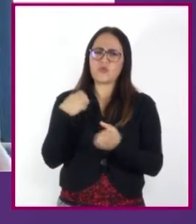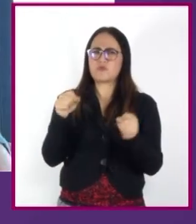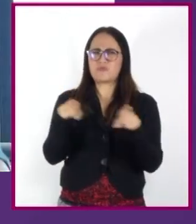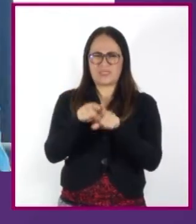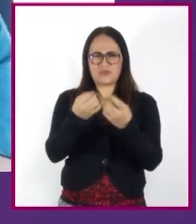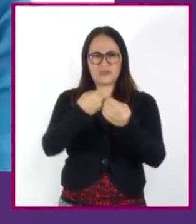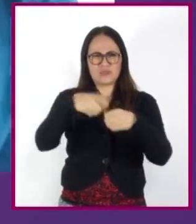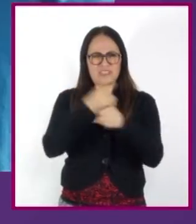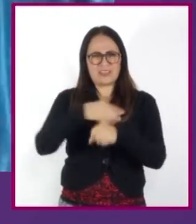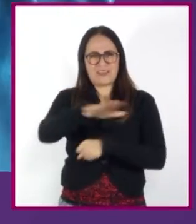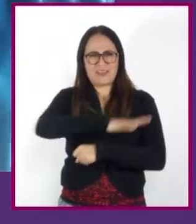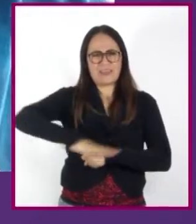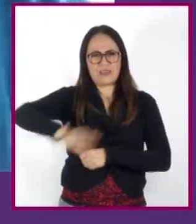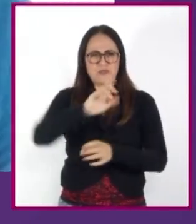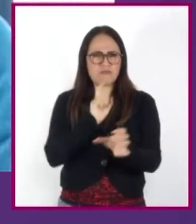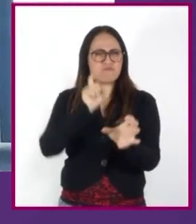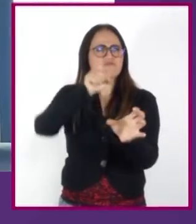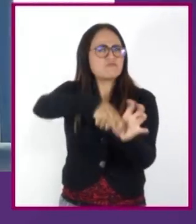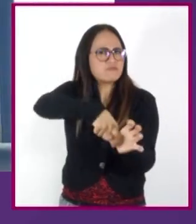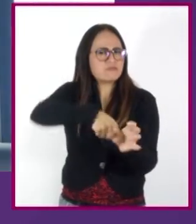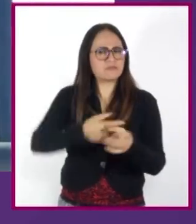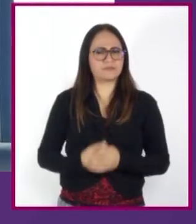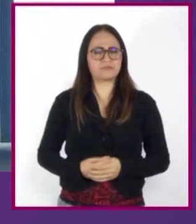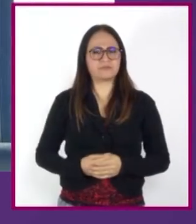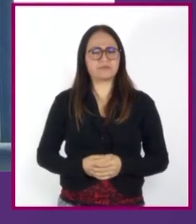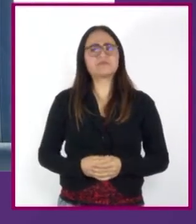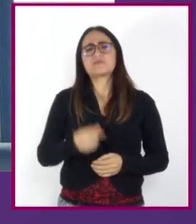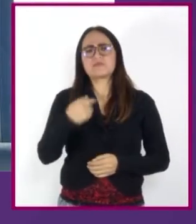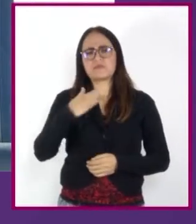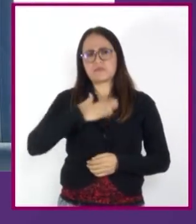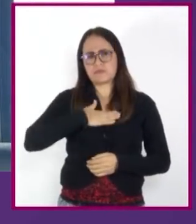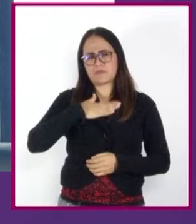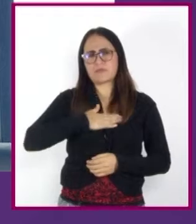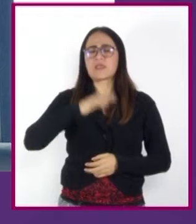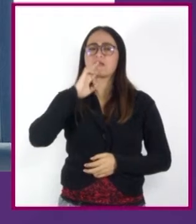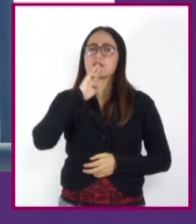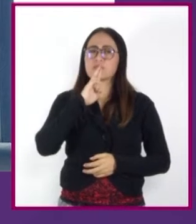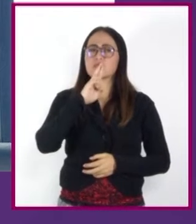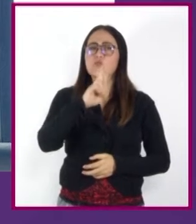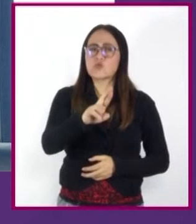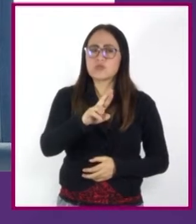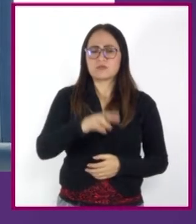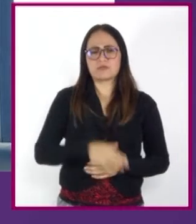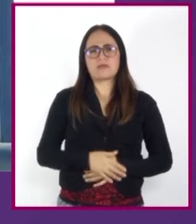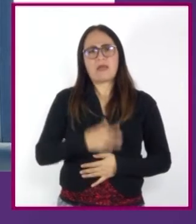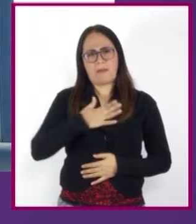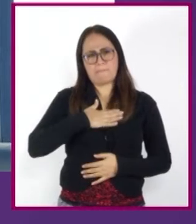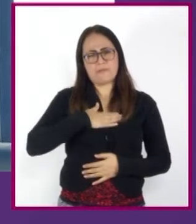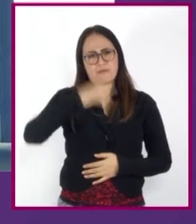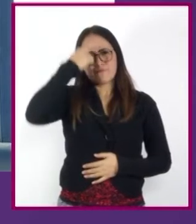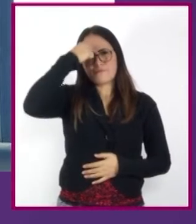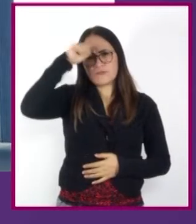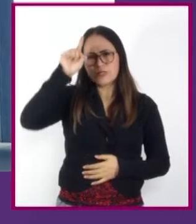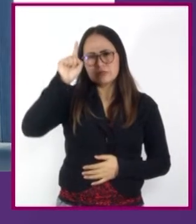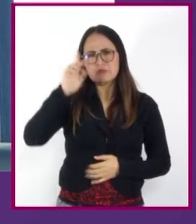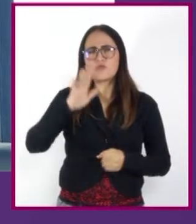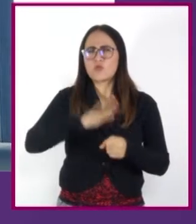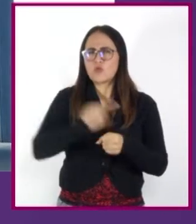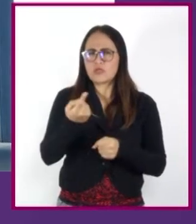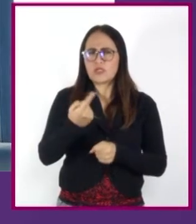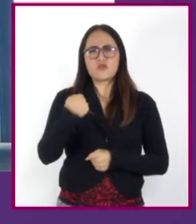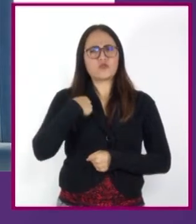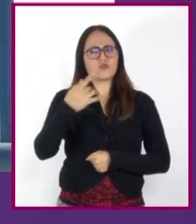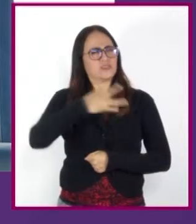sociedad. Entonces, mi respuesta a esto, y la respuesta por qué fue fácil para mí, porque al menos el día de hoy yo me siento